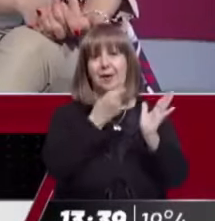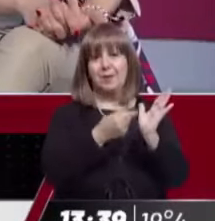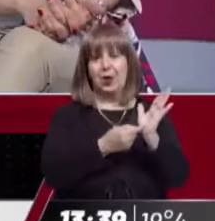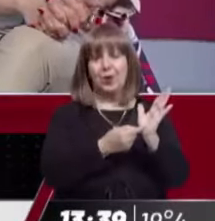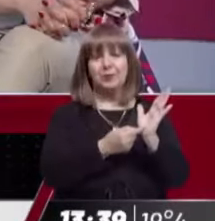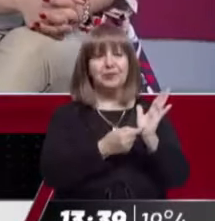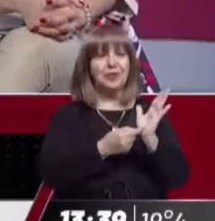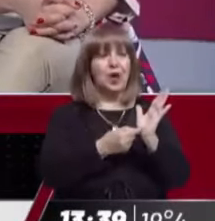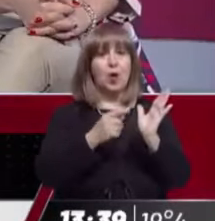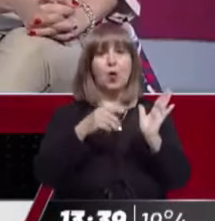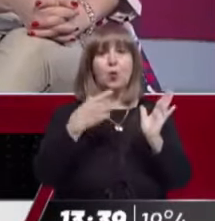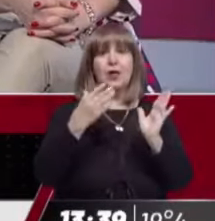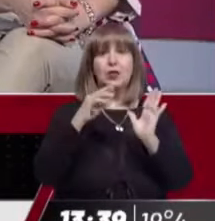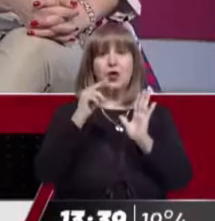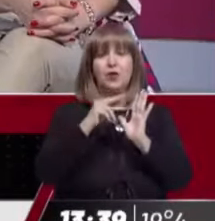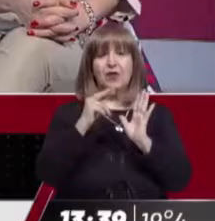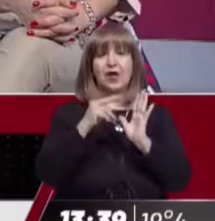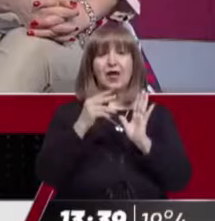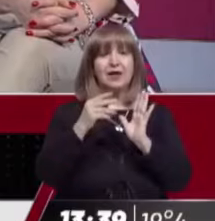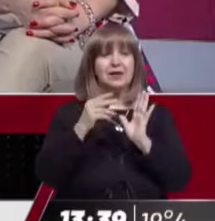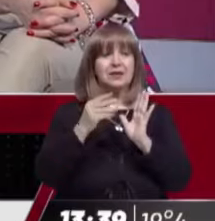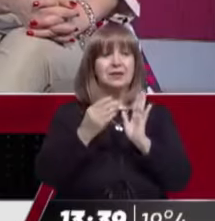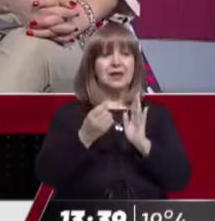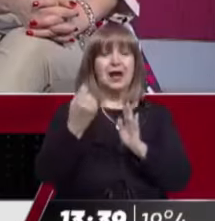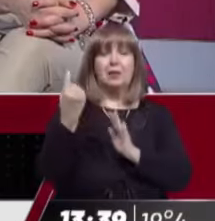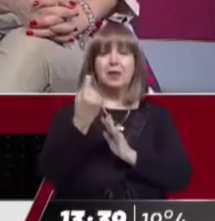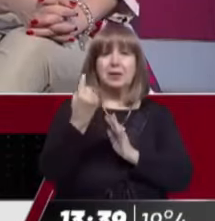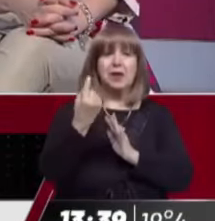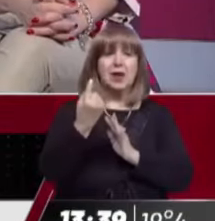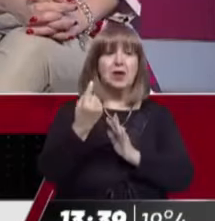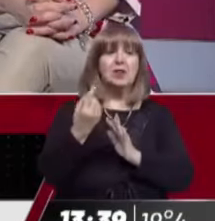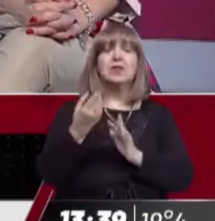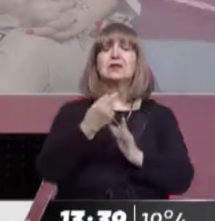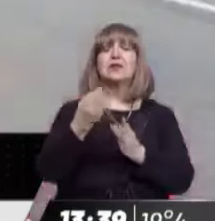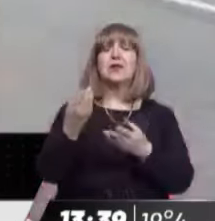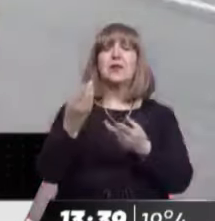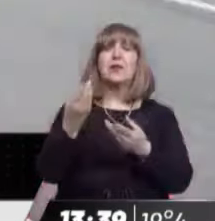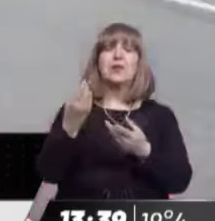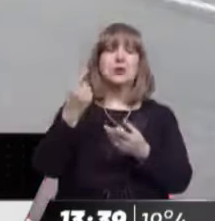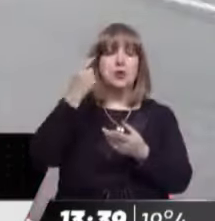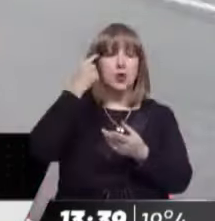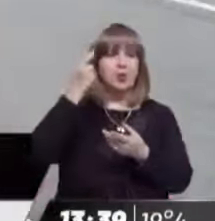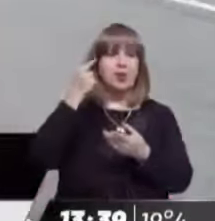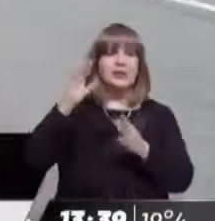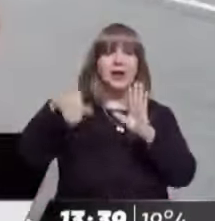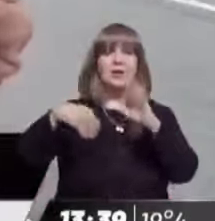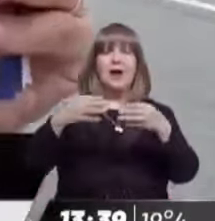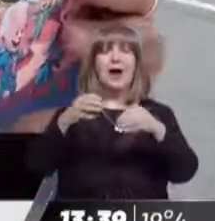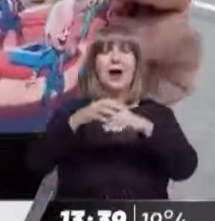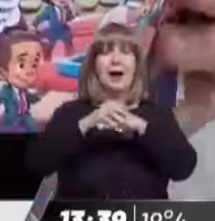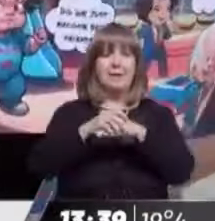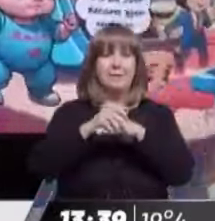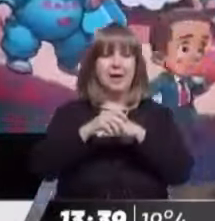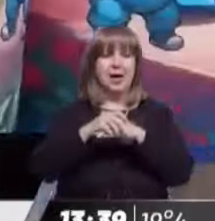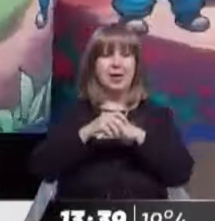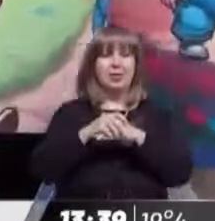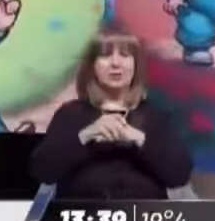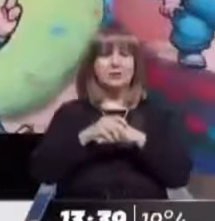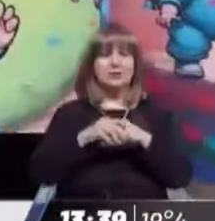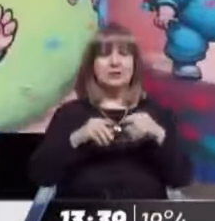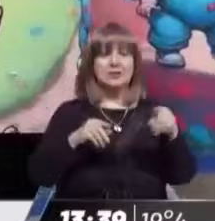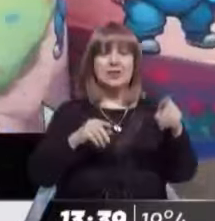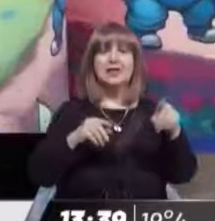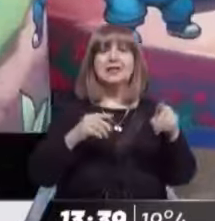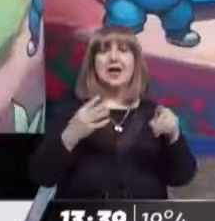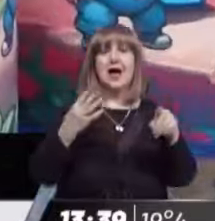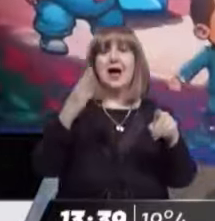ve este arenero... Dice, voy a llamar a mis amigos, mira, lo llama Biden también,